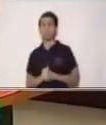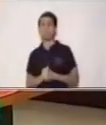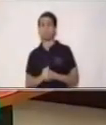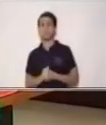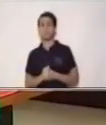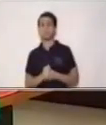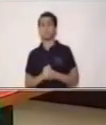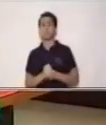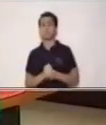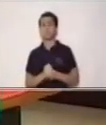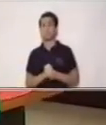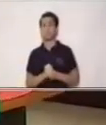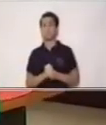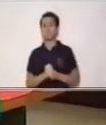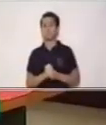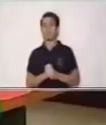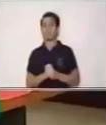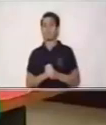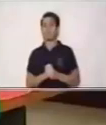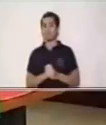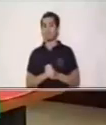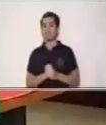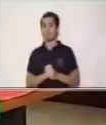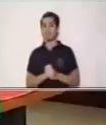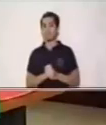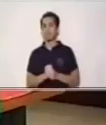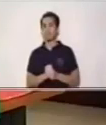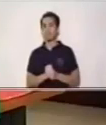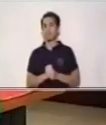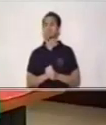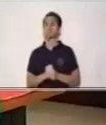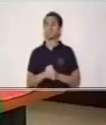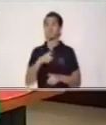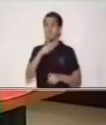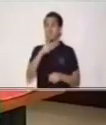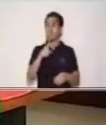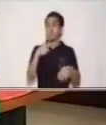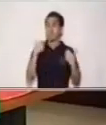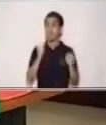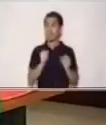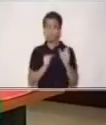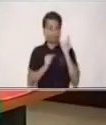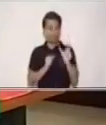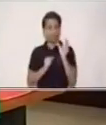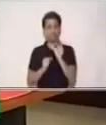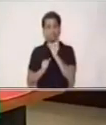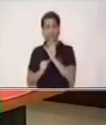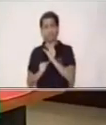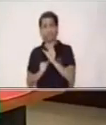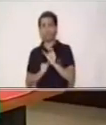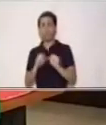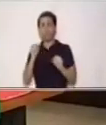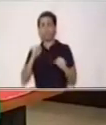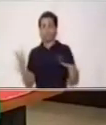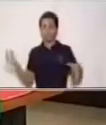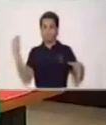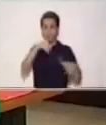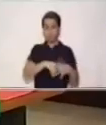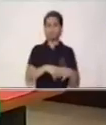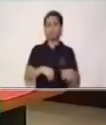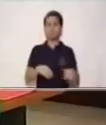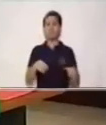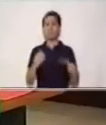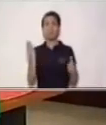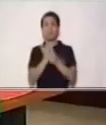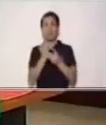familia. Muy bien, y recuerda también cuando hagas tu silabario, puedes archivarlo para guardarlo en tu portafolio que has